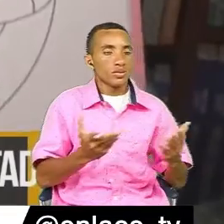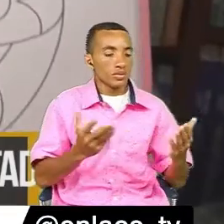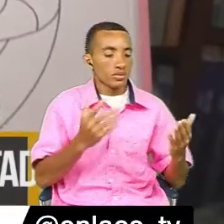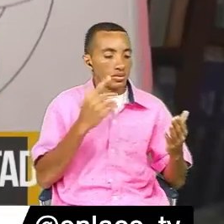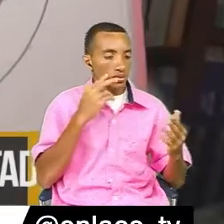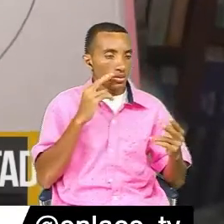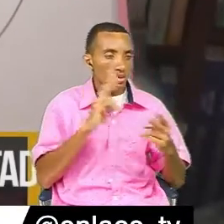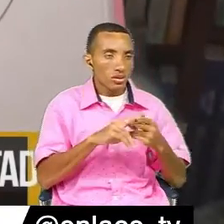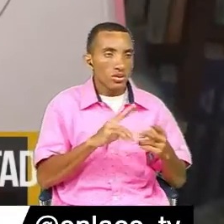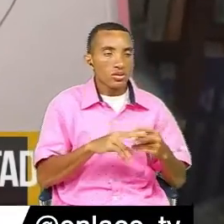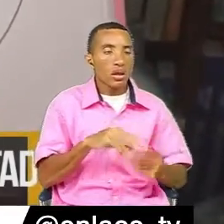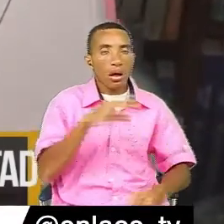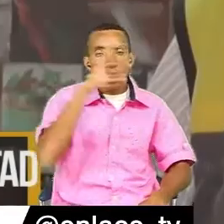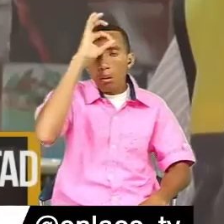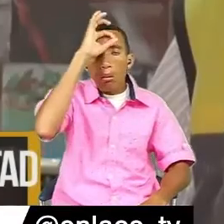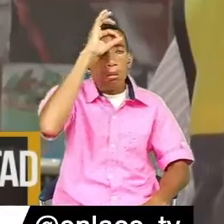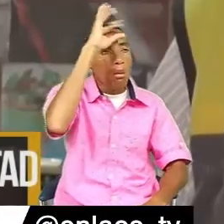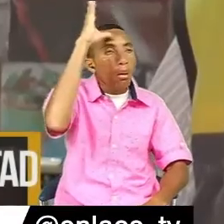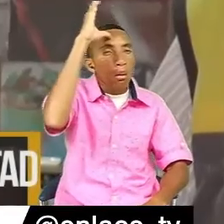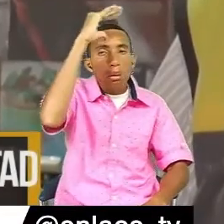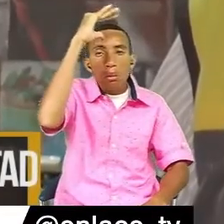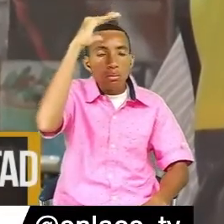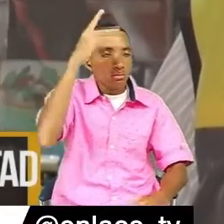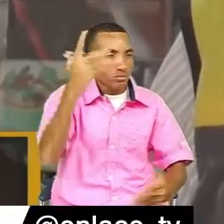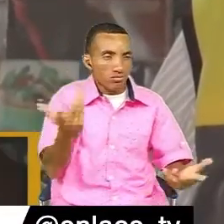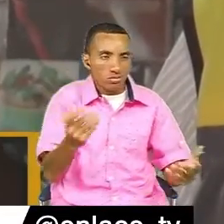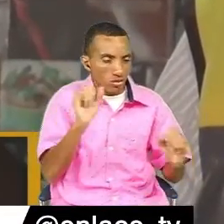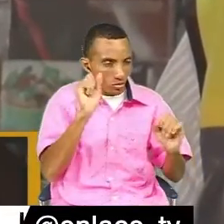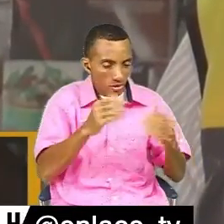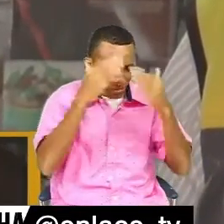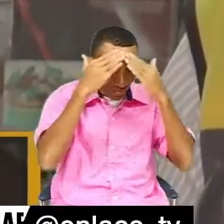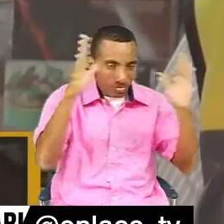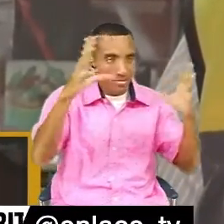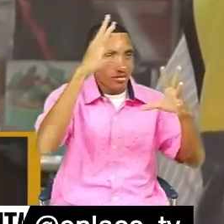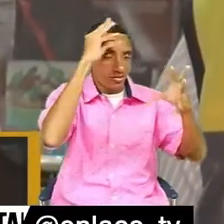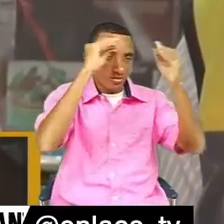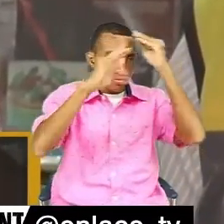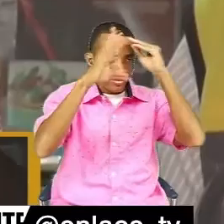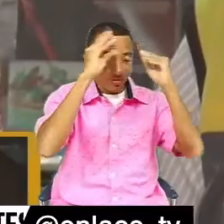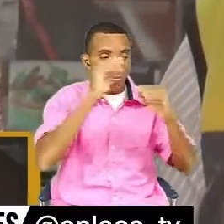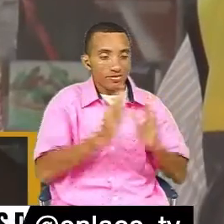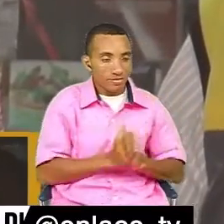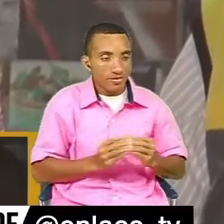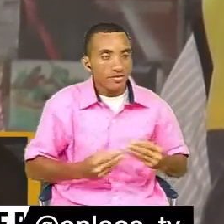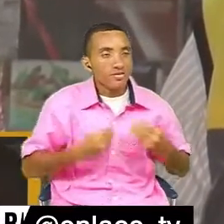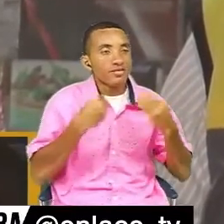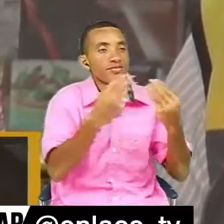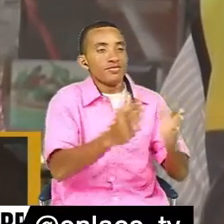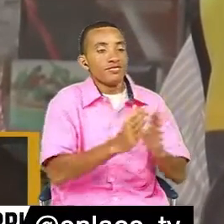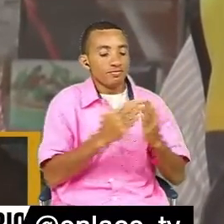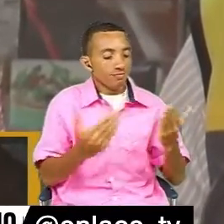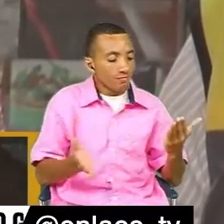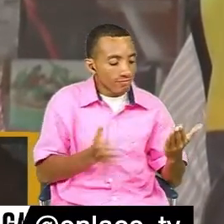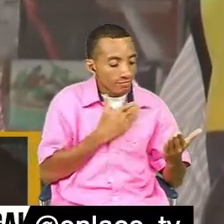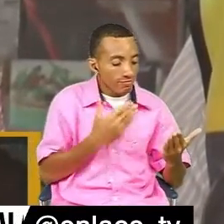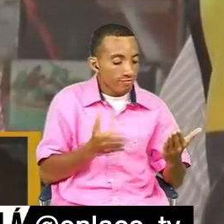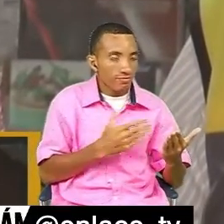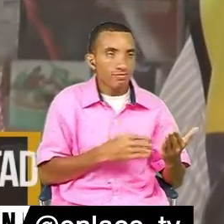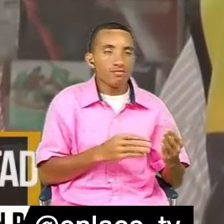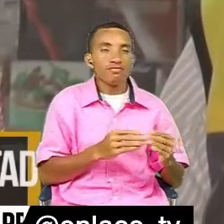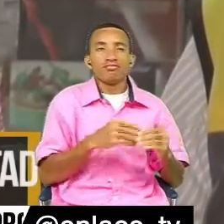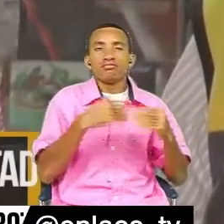podemos seguir con la ignorancia de todo lo que pasa y no sabemos ni qué está pasando, ¿cierto? Entonces debemos regalar un libro, debemos regalar cultura, y hay diferente variedad, hay